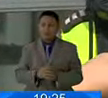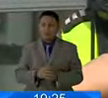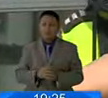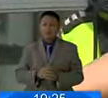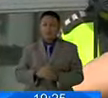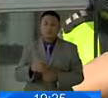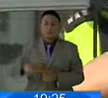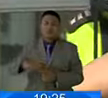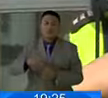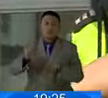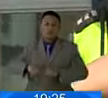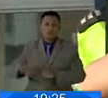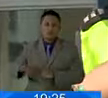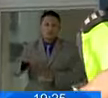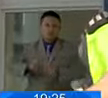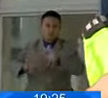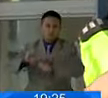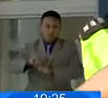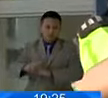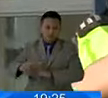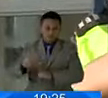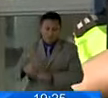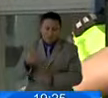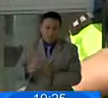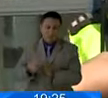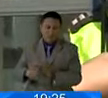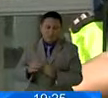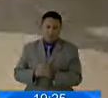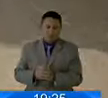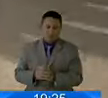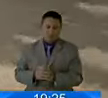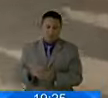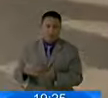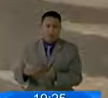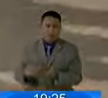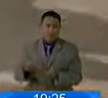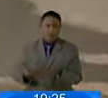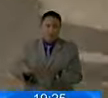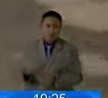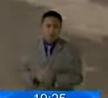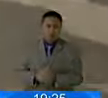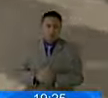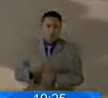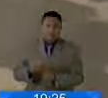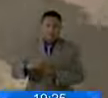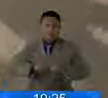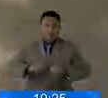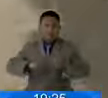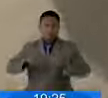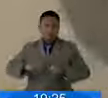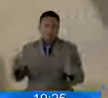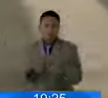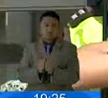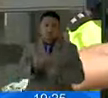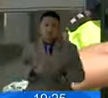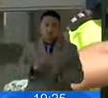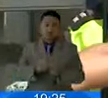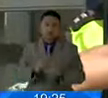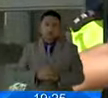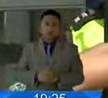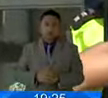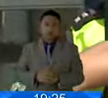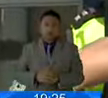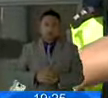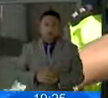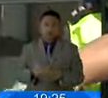catálogo, la catalogación de la sustancia, igualmente el pesaje. Este tipo de acciones se trabaja también con la comunidad. La comunidad